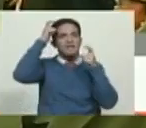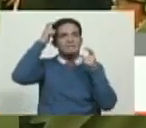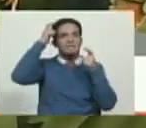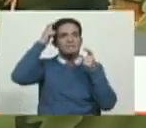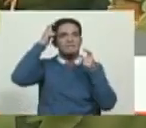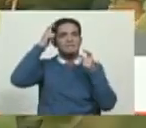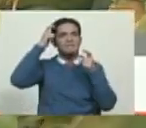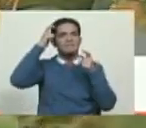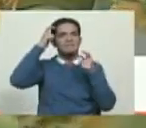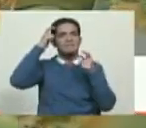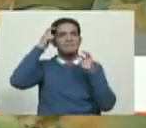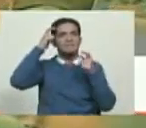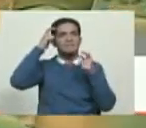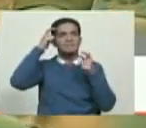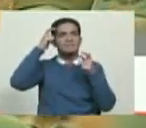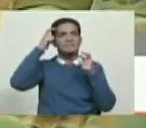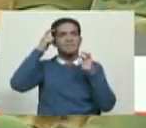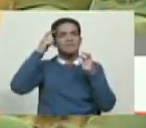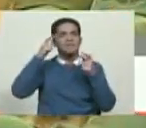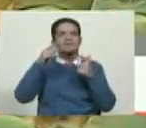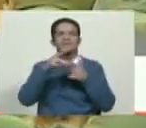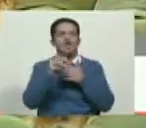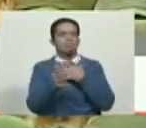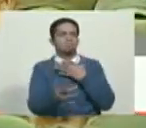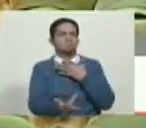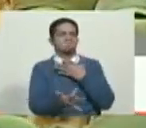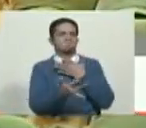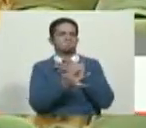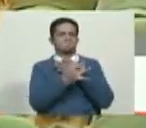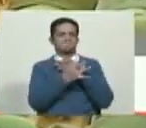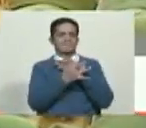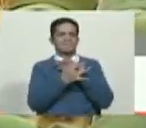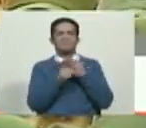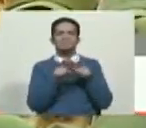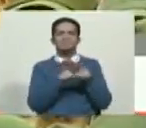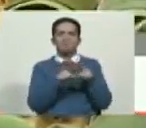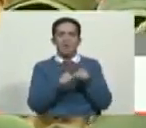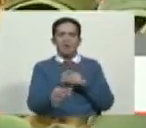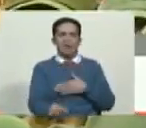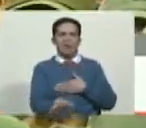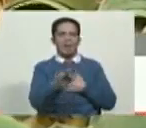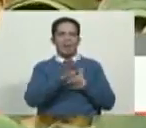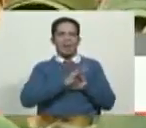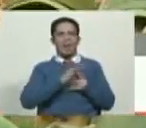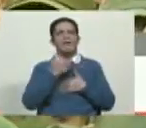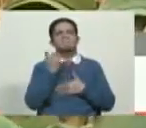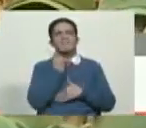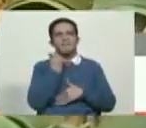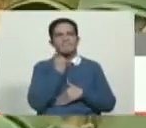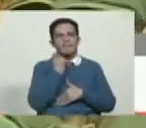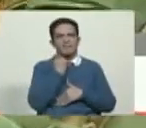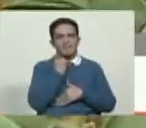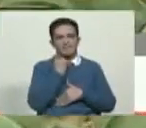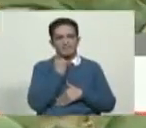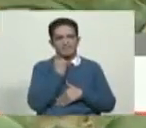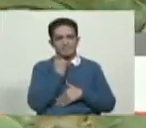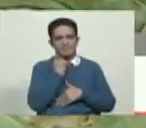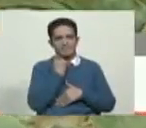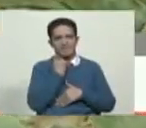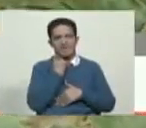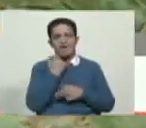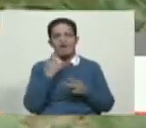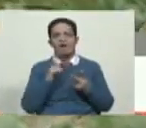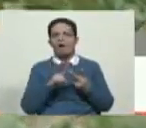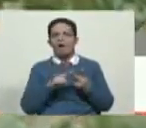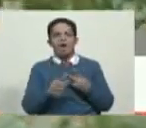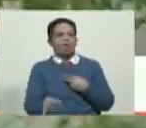estamos tocados por un virus maldito. No estamos tocados por el virus de